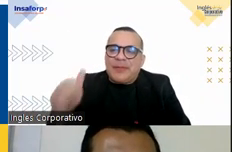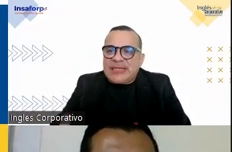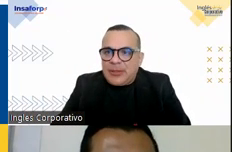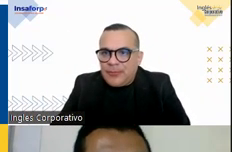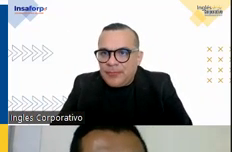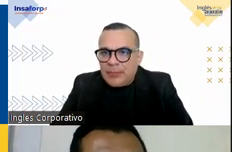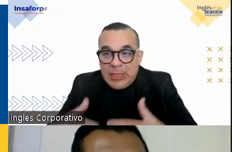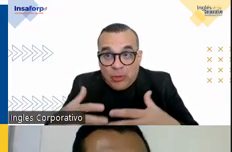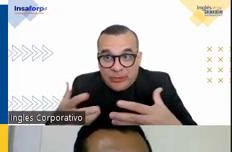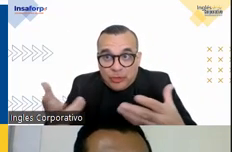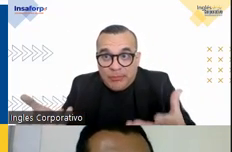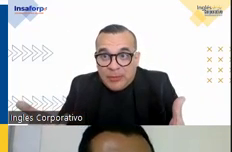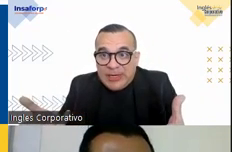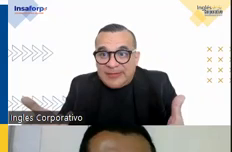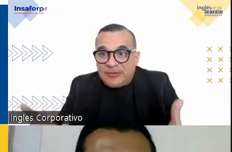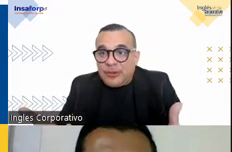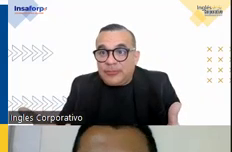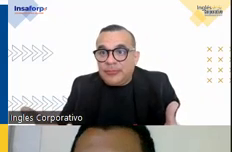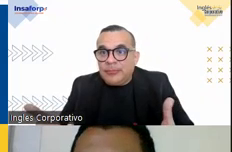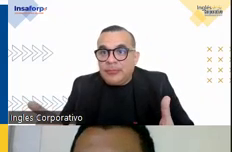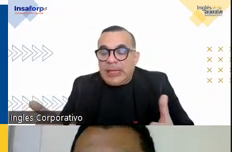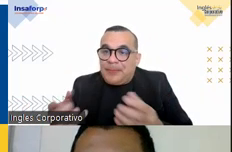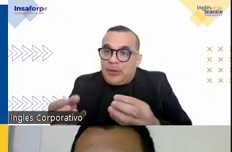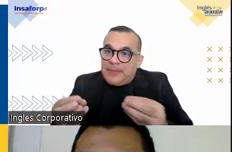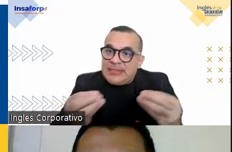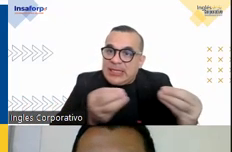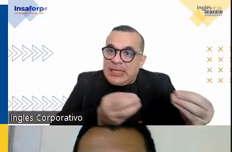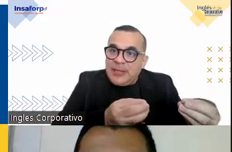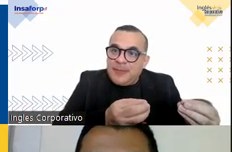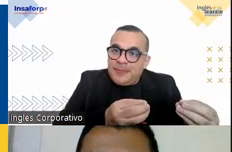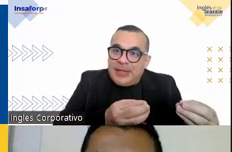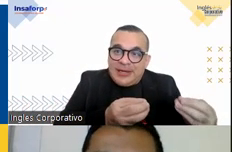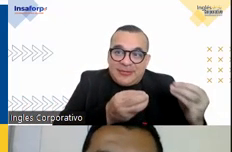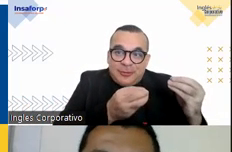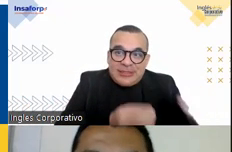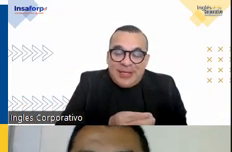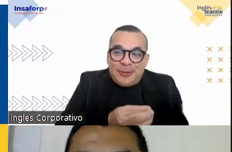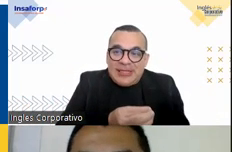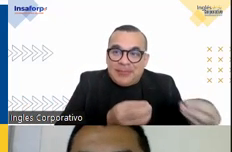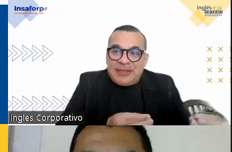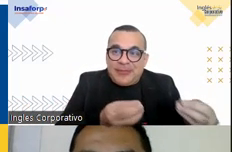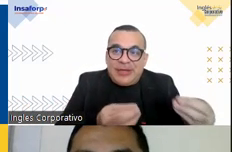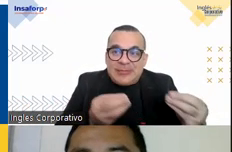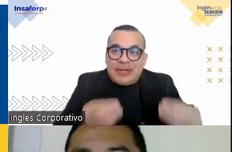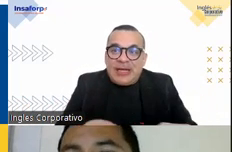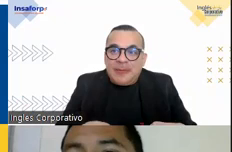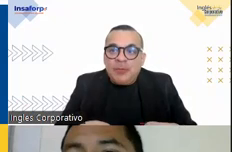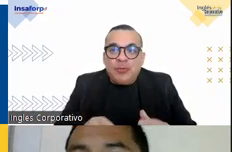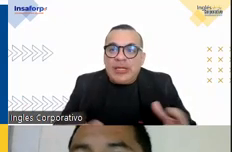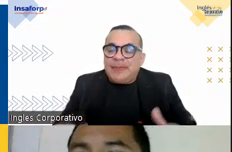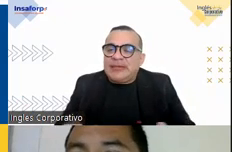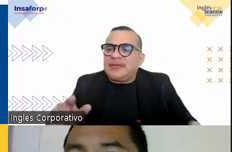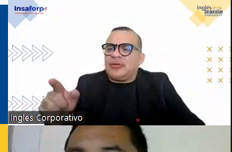vendí el año pasado. Y con eso tomar una decisión. El problema es que el resultado que de repente voy a